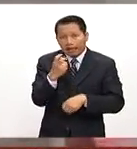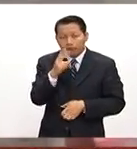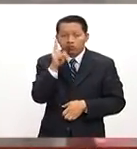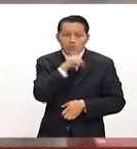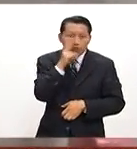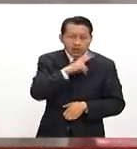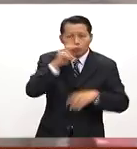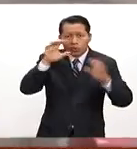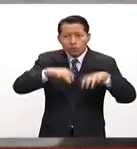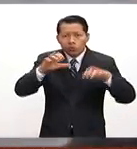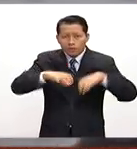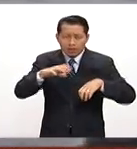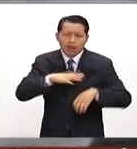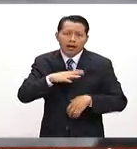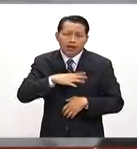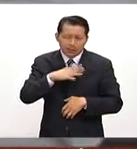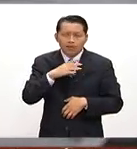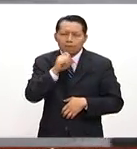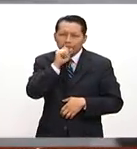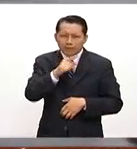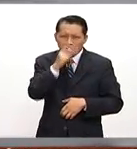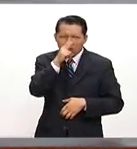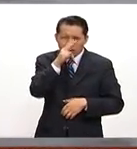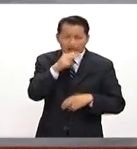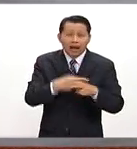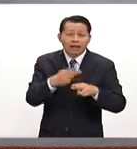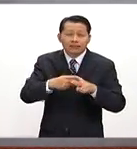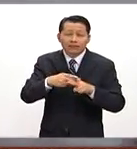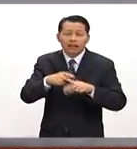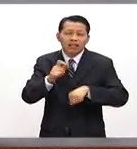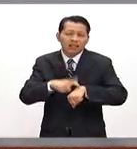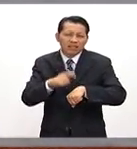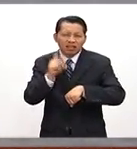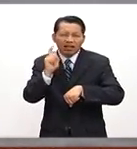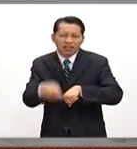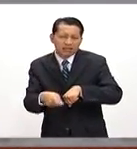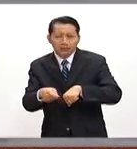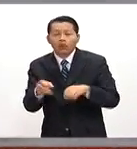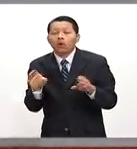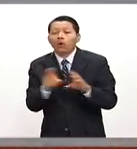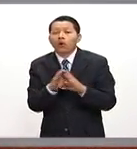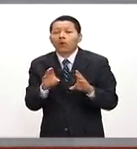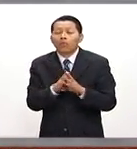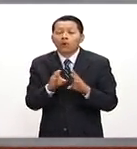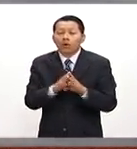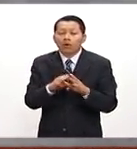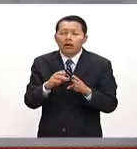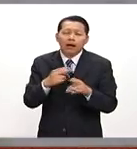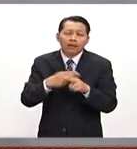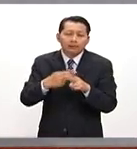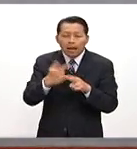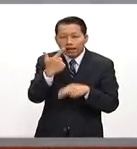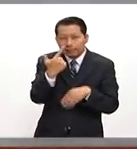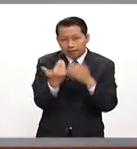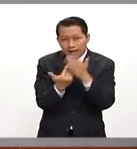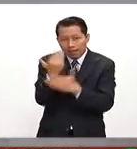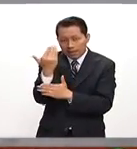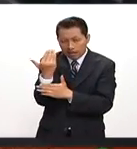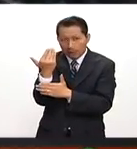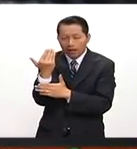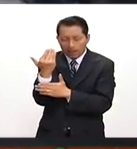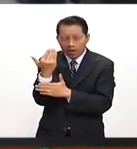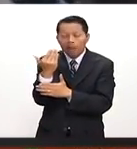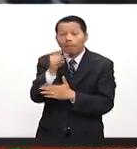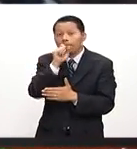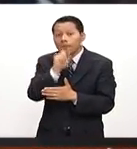en la capital de Sonora continúen hasta las 5 horas, que serían las 7 horas del tiempo del centro del país, en tanto que las